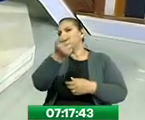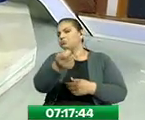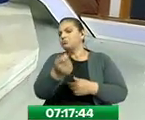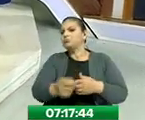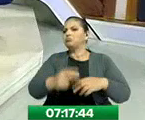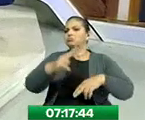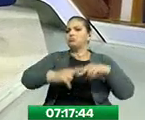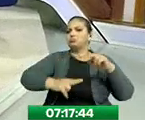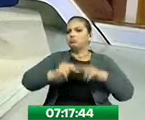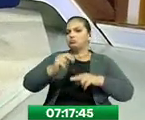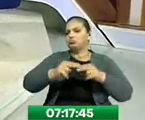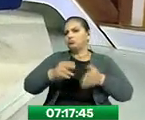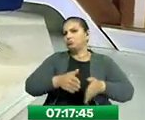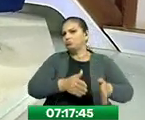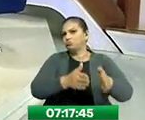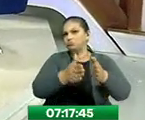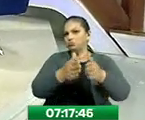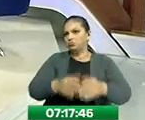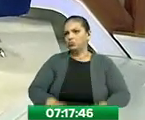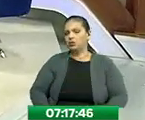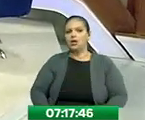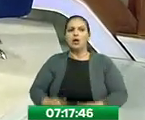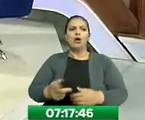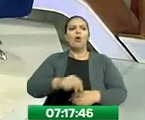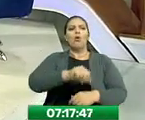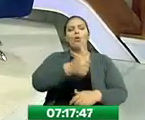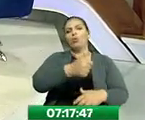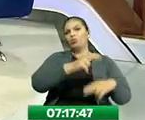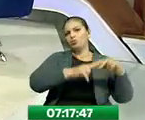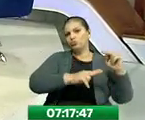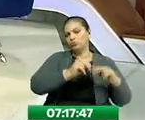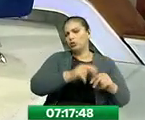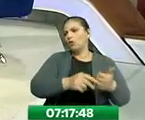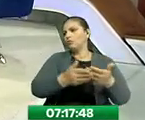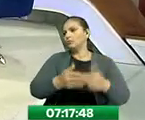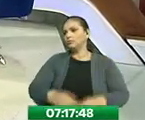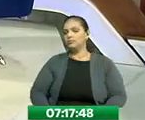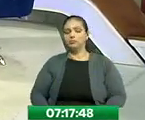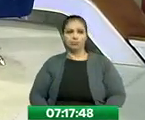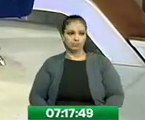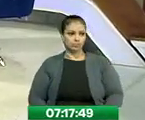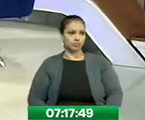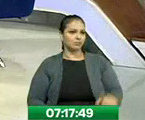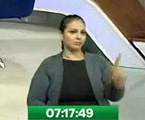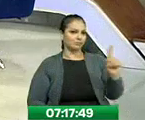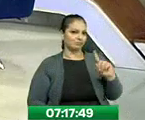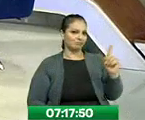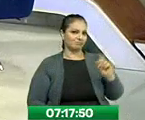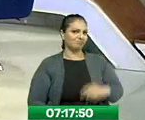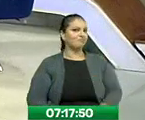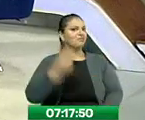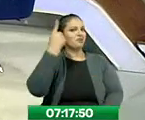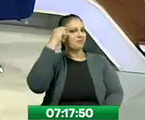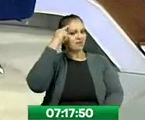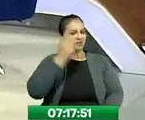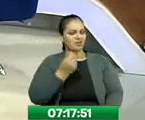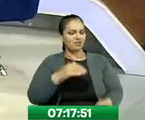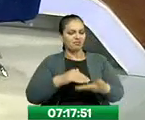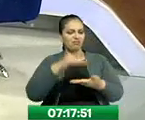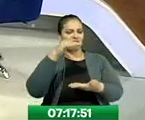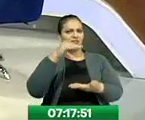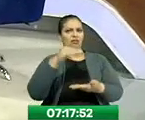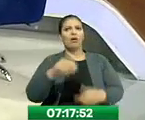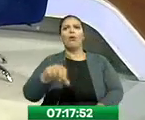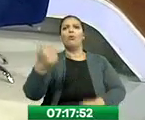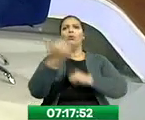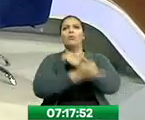pagar intereses en la deuda. Es lo que quiero decir. Para que no haya duda respecto a lo que quiero decir. ¿Y esto, entonces, a la postre, viene a ser una